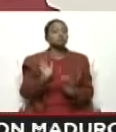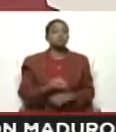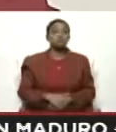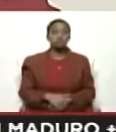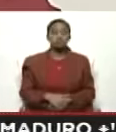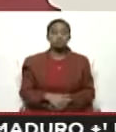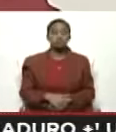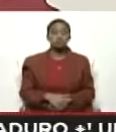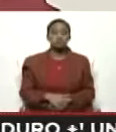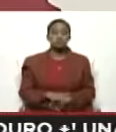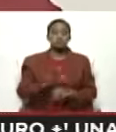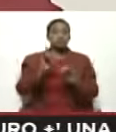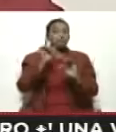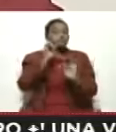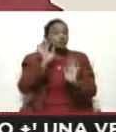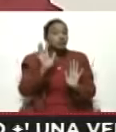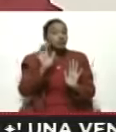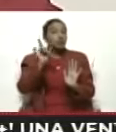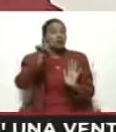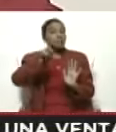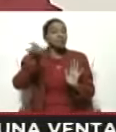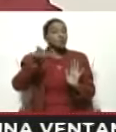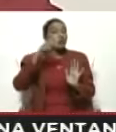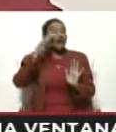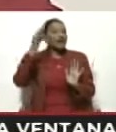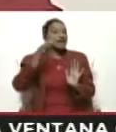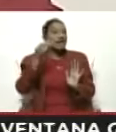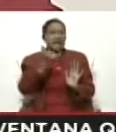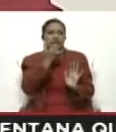el mundo cree que ocurrió allí.